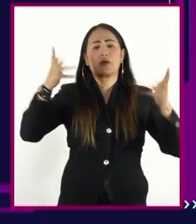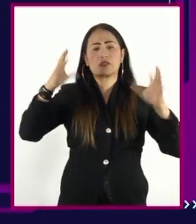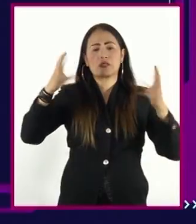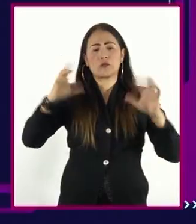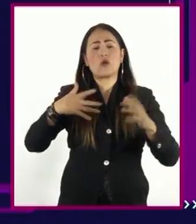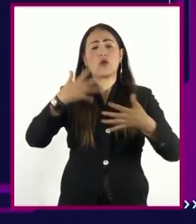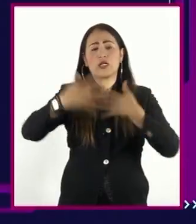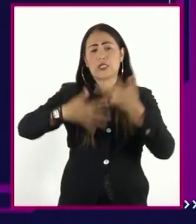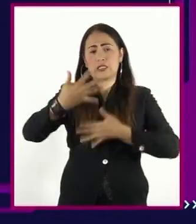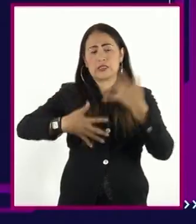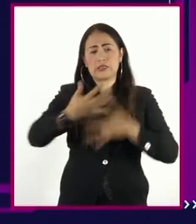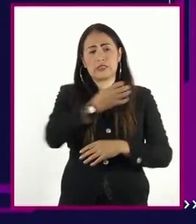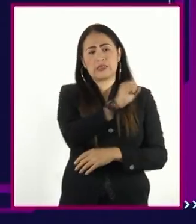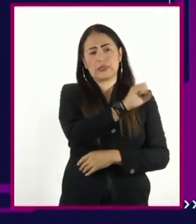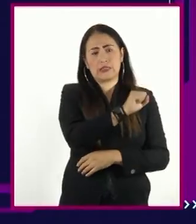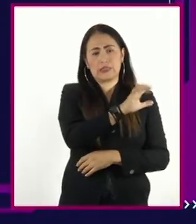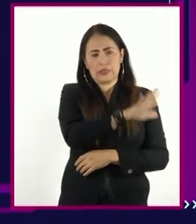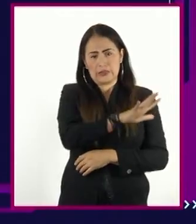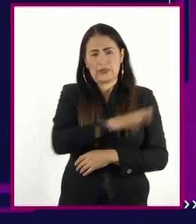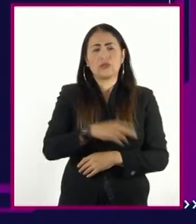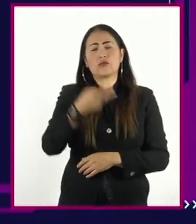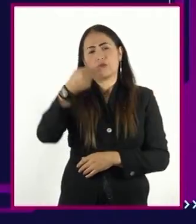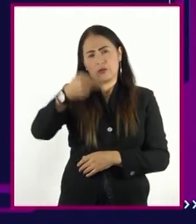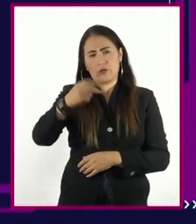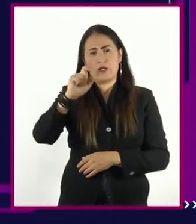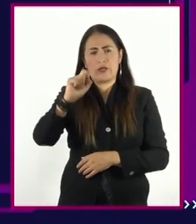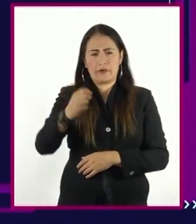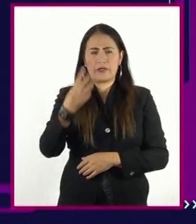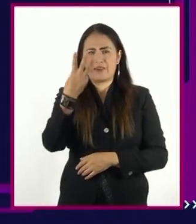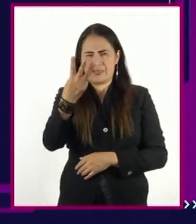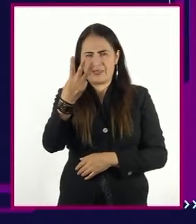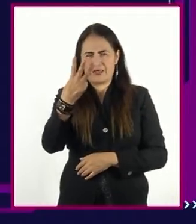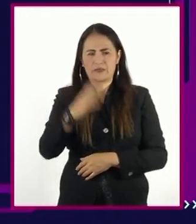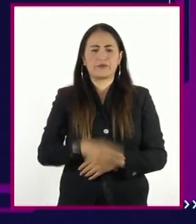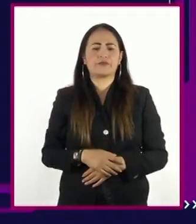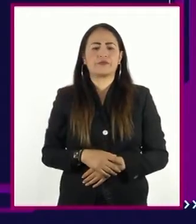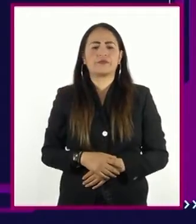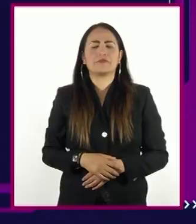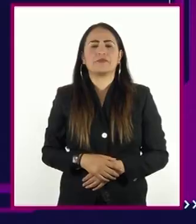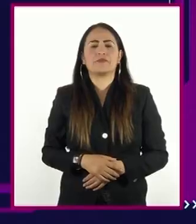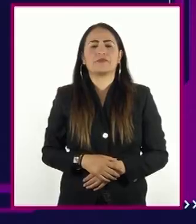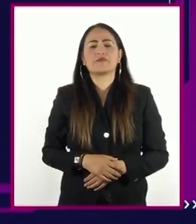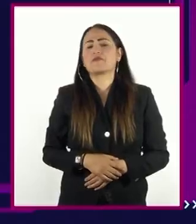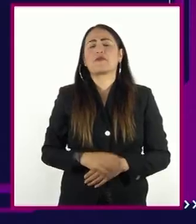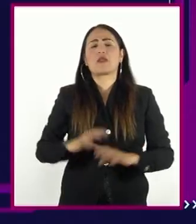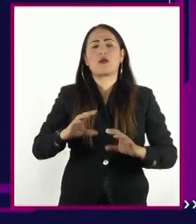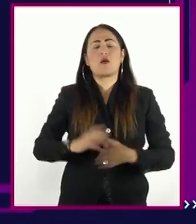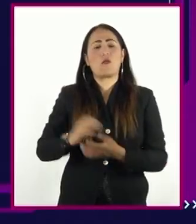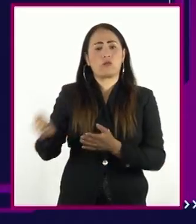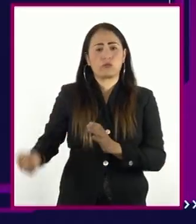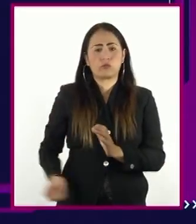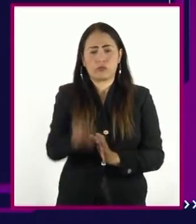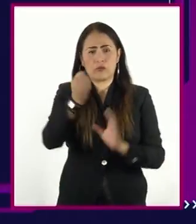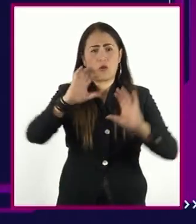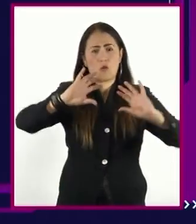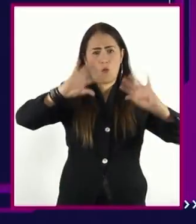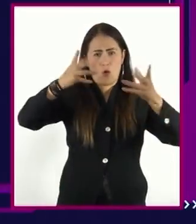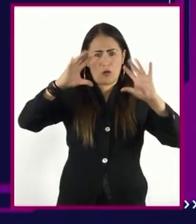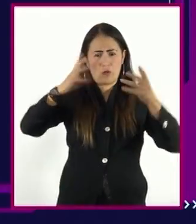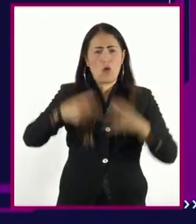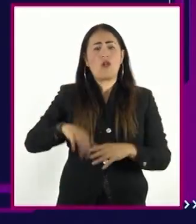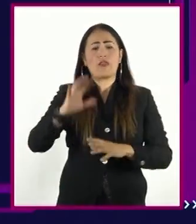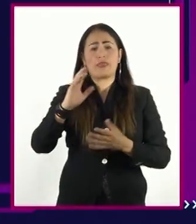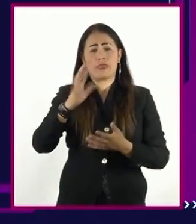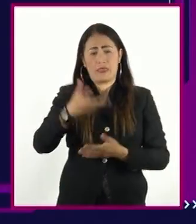15 entre 65, igual a 23 centésimos. Voleibol dividimos 10 entre